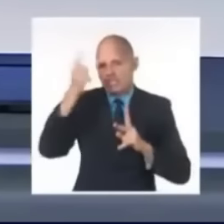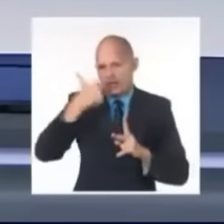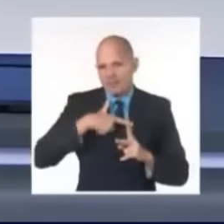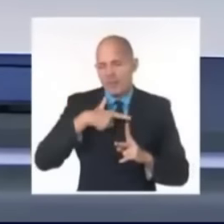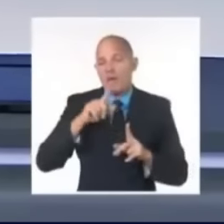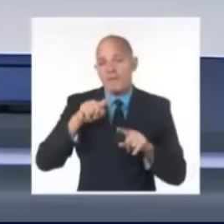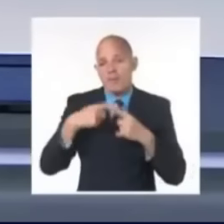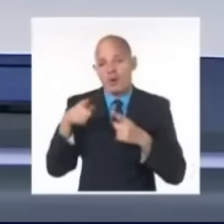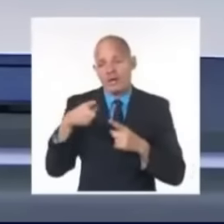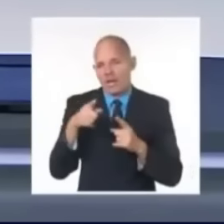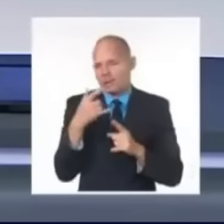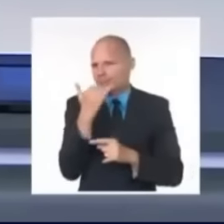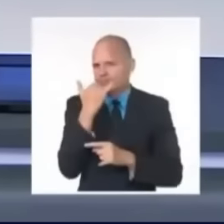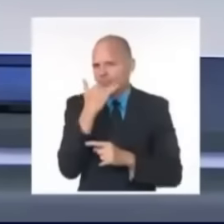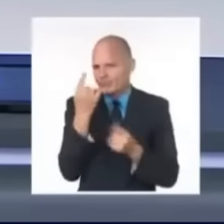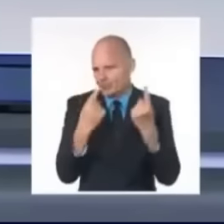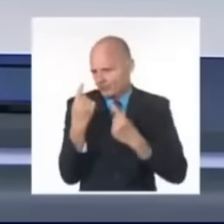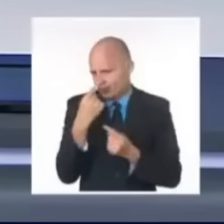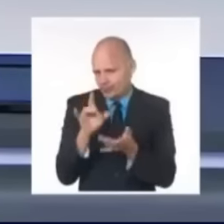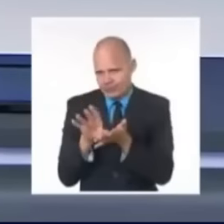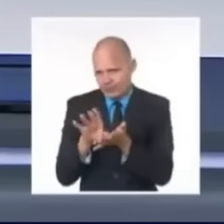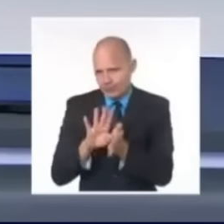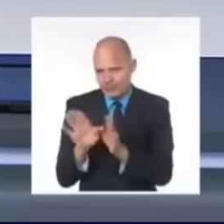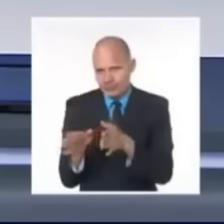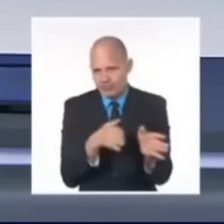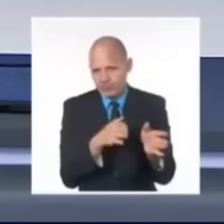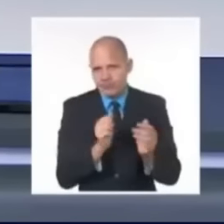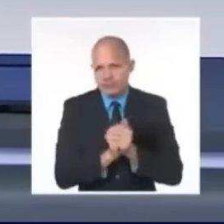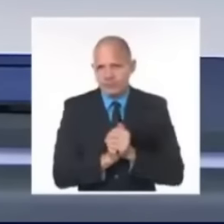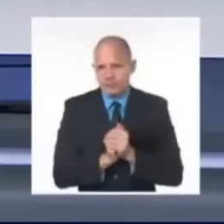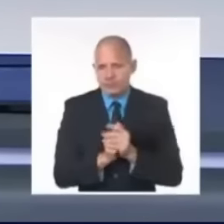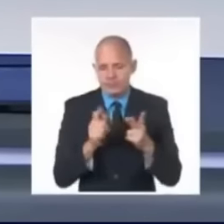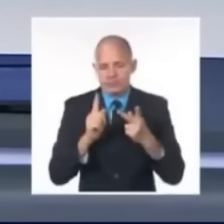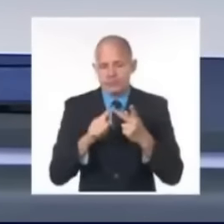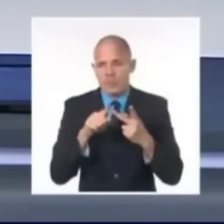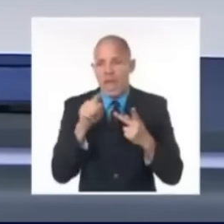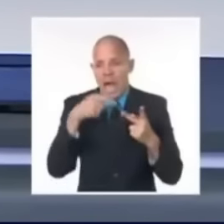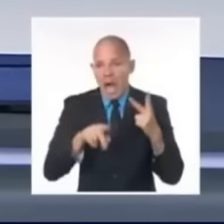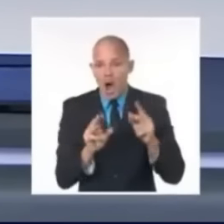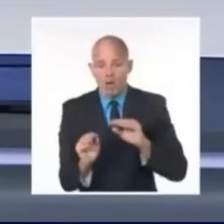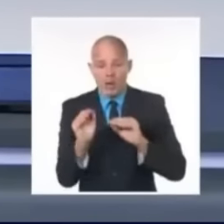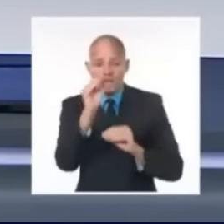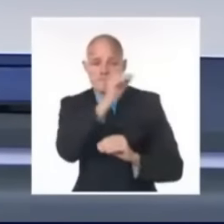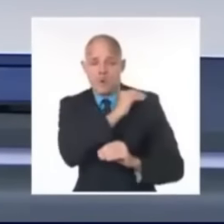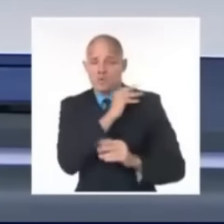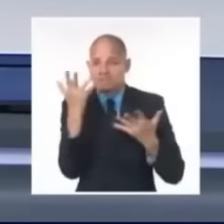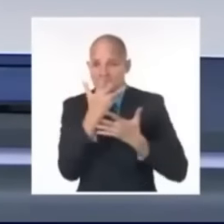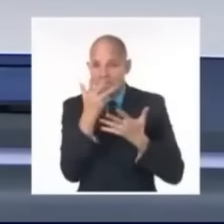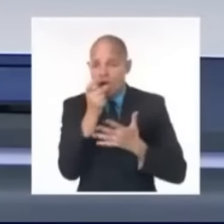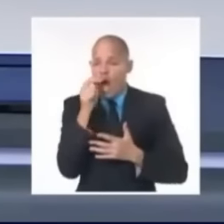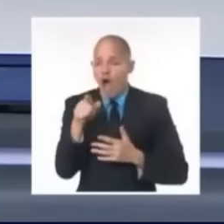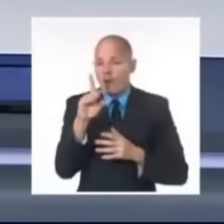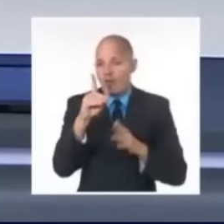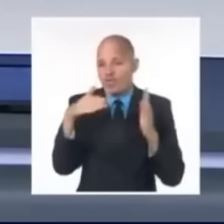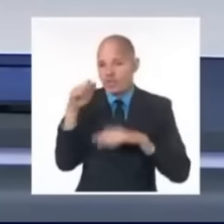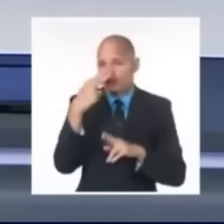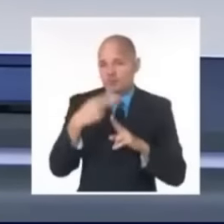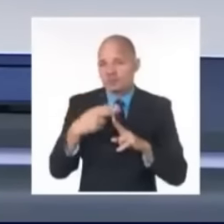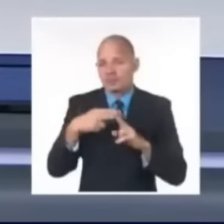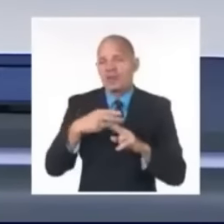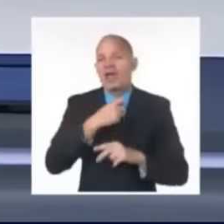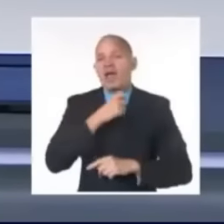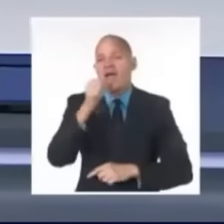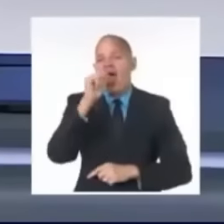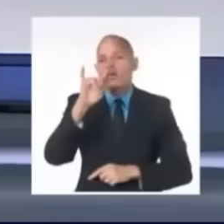sus funciones. Segundo, promover al cargo de viceprimer ministro al doctor en ciencias Eduardo Martínez